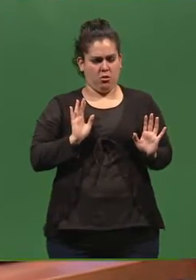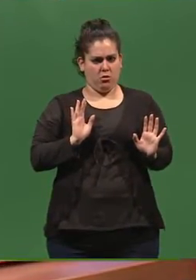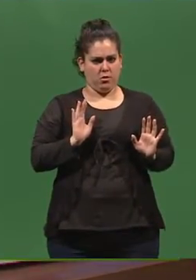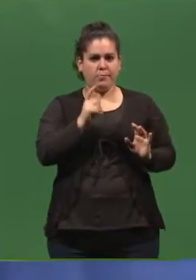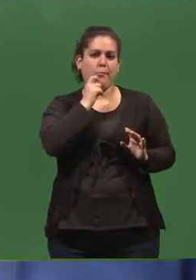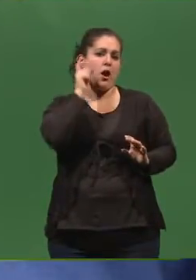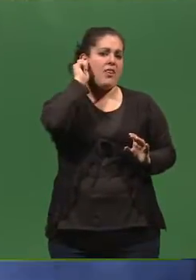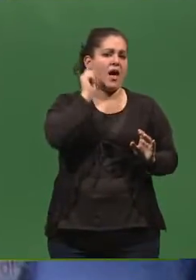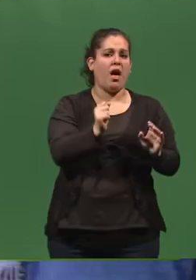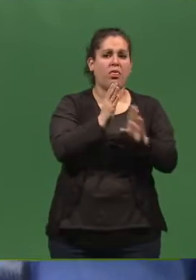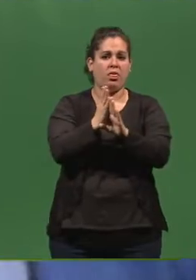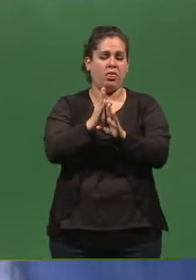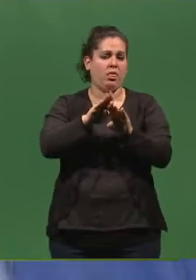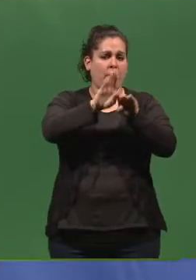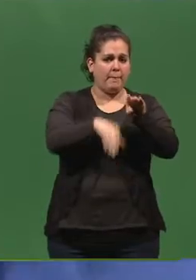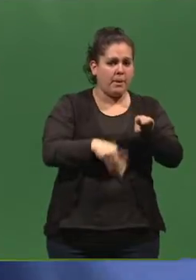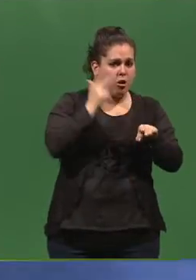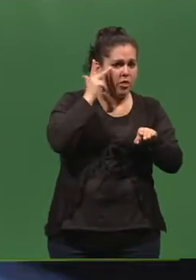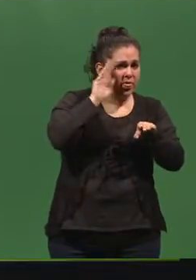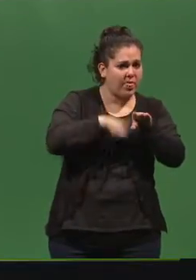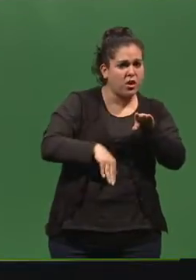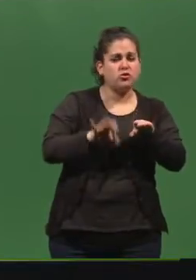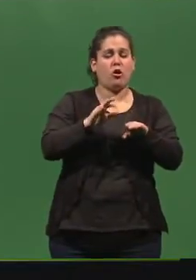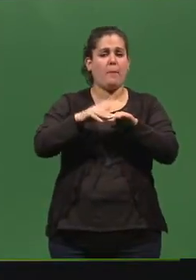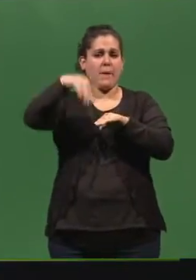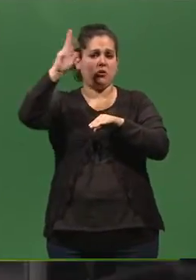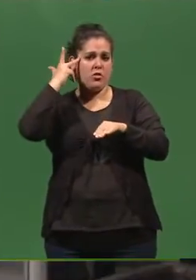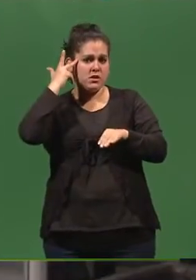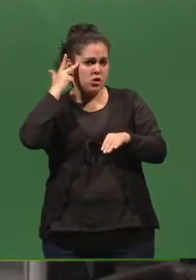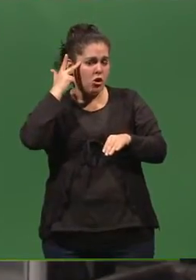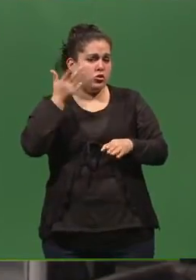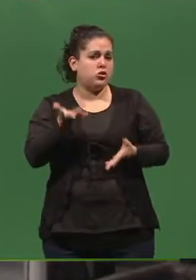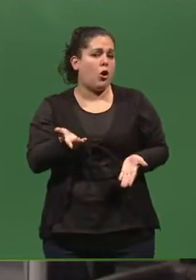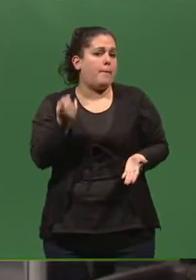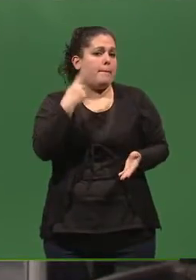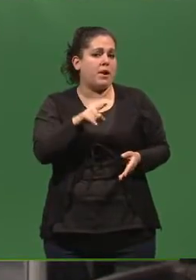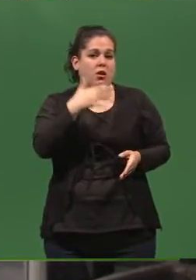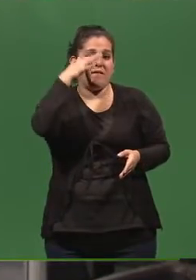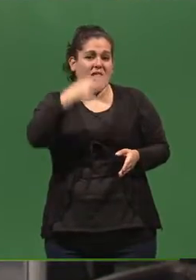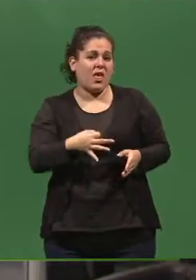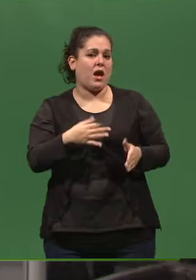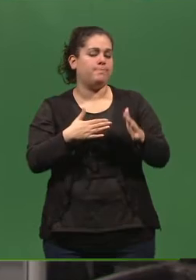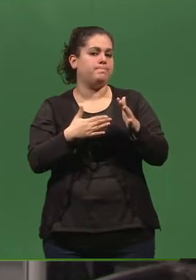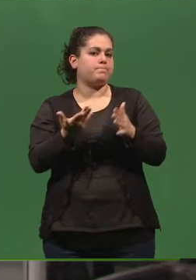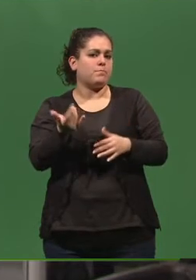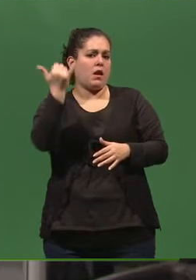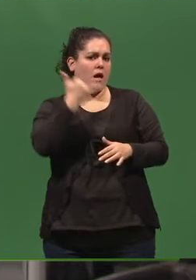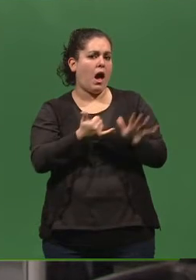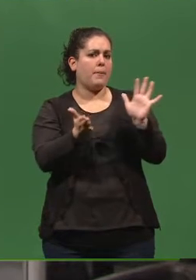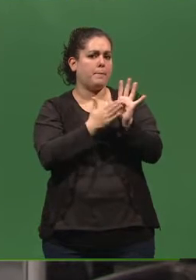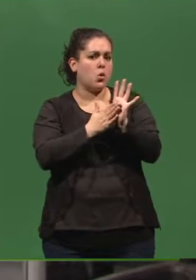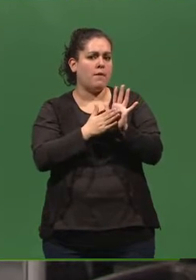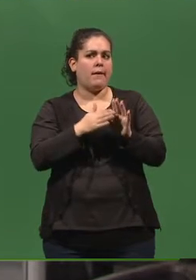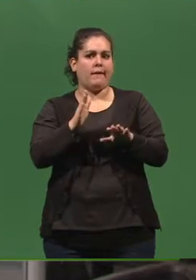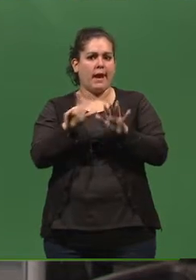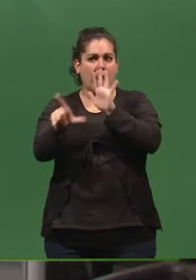de edad hasta, no sé, menor de edad o mayor de edad, etcétera. Pero eso es una cuestión, o sea, que está comprobado que